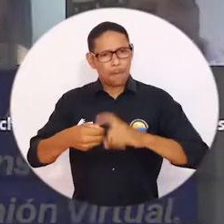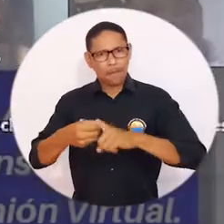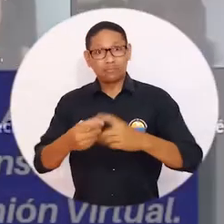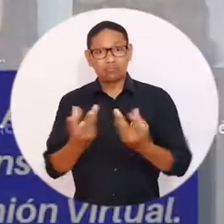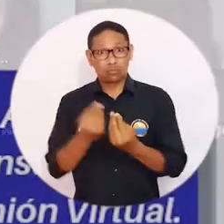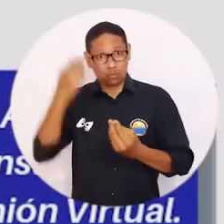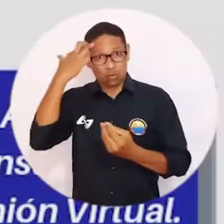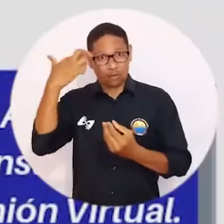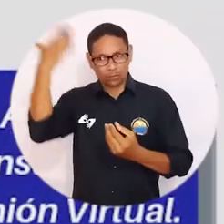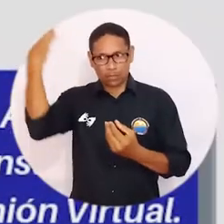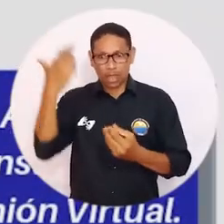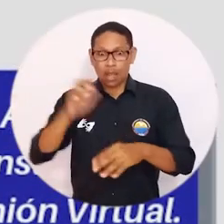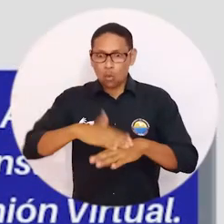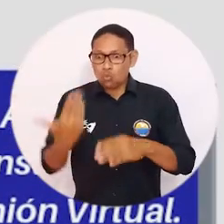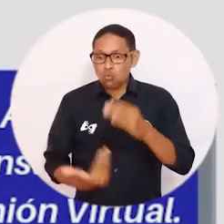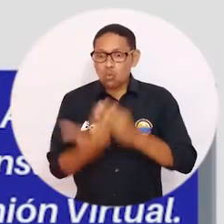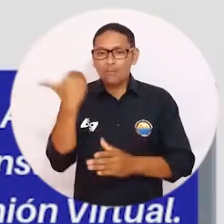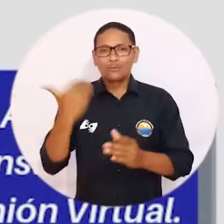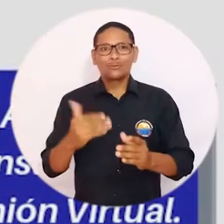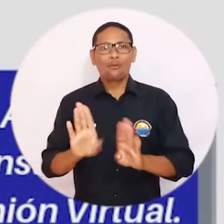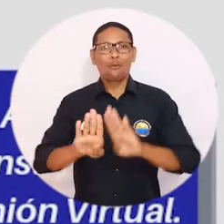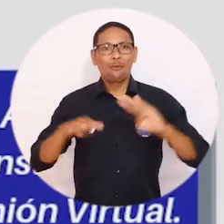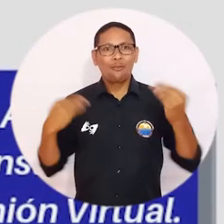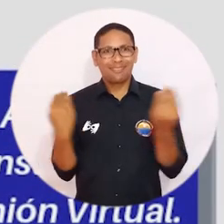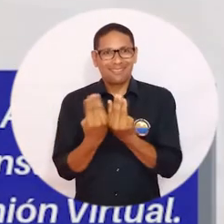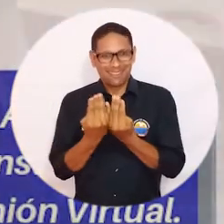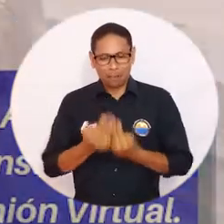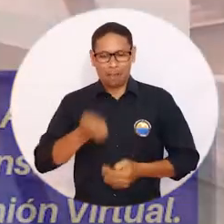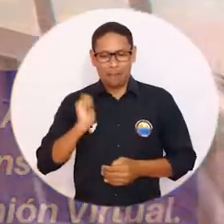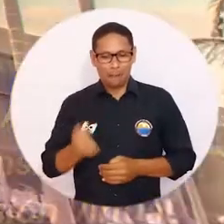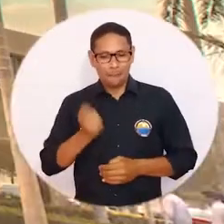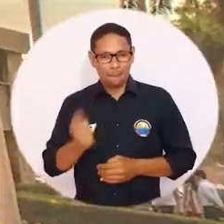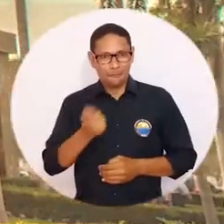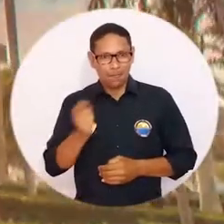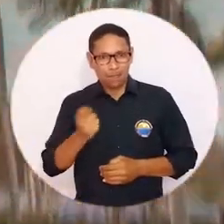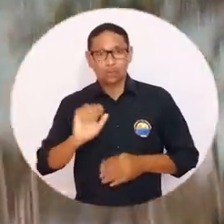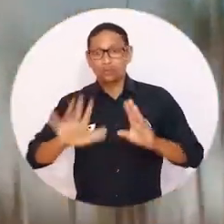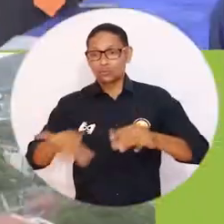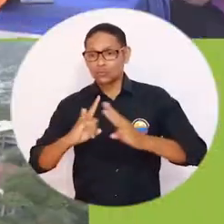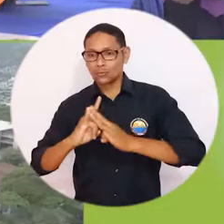el Colegio de Abogados y Abogadas de la Universidad del Magdalena.